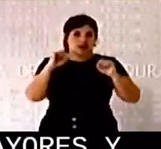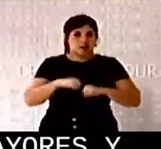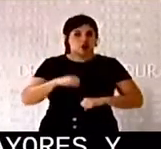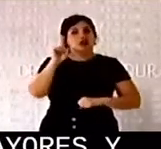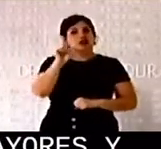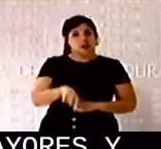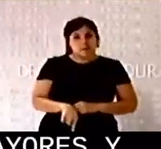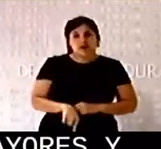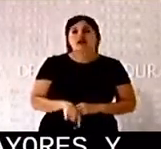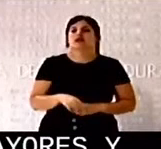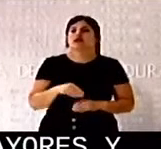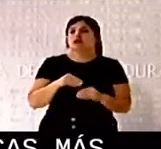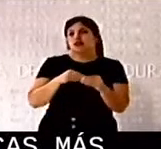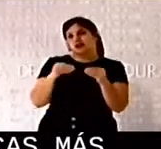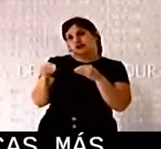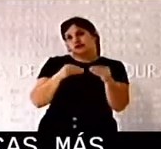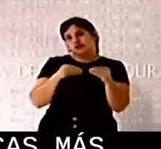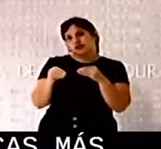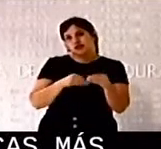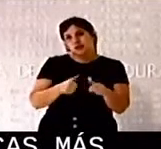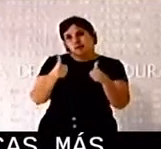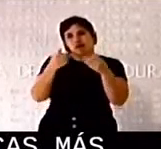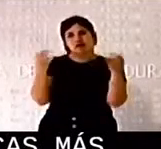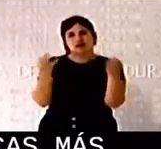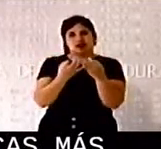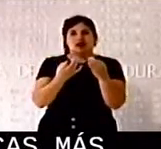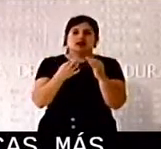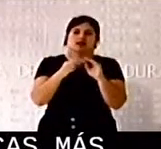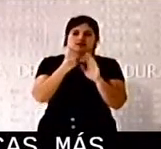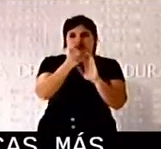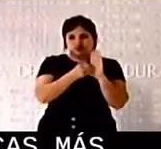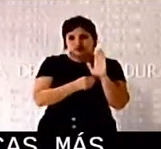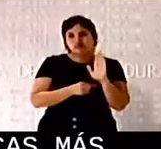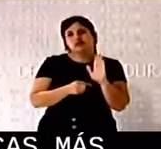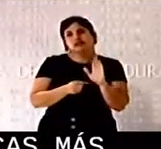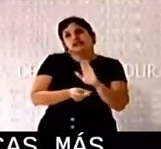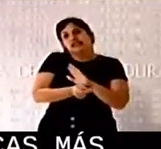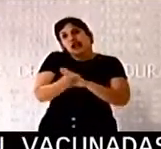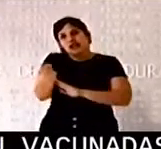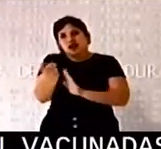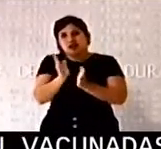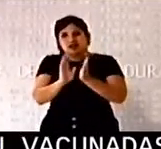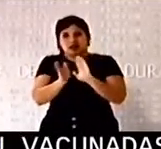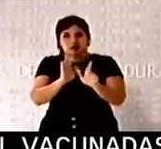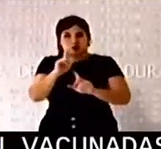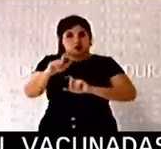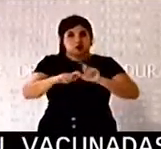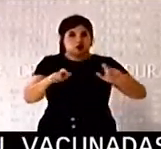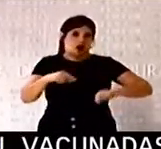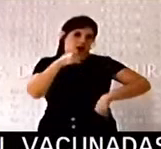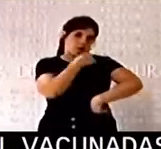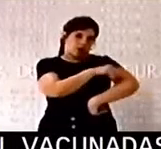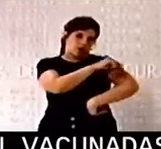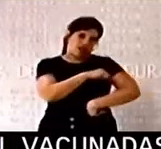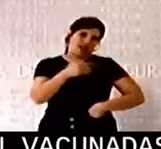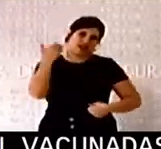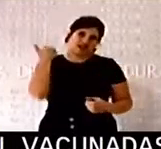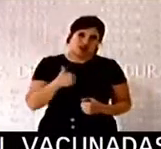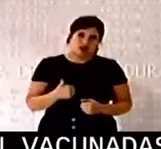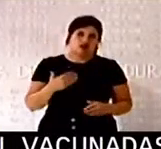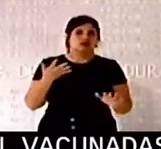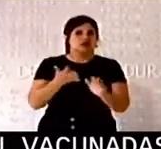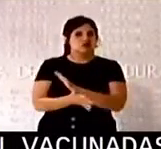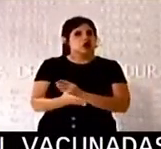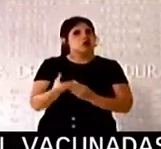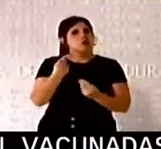terapéuticas más flexibles para esas personas que ya están vacunadas y que llevan, desde mi punto de vista, mucho